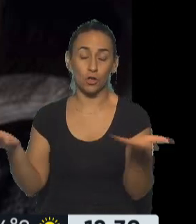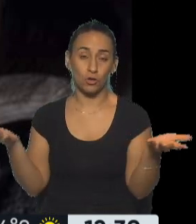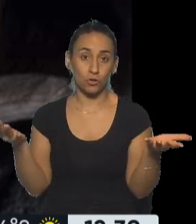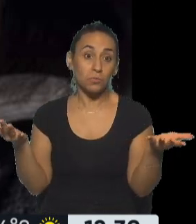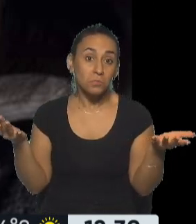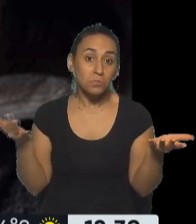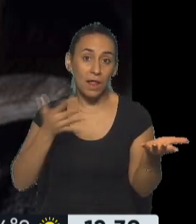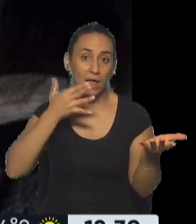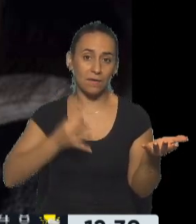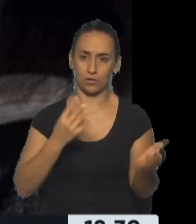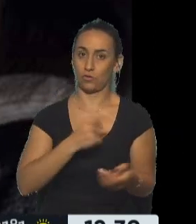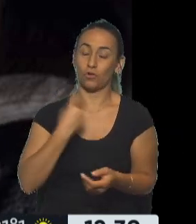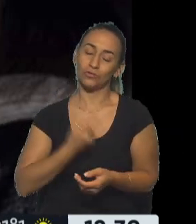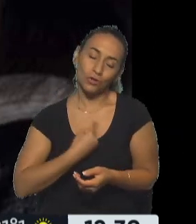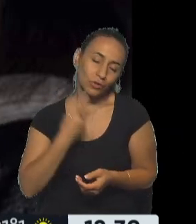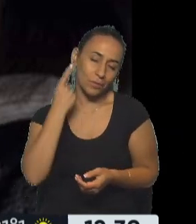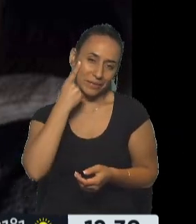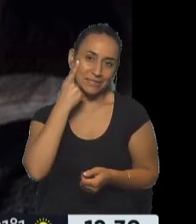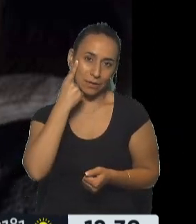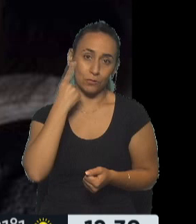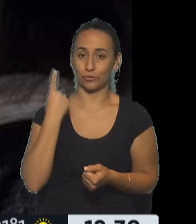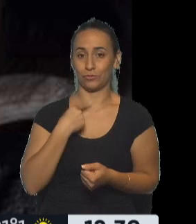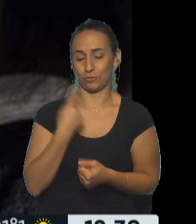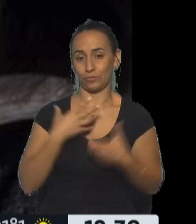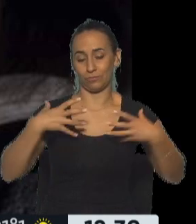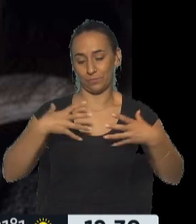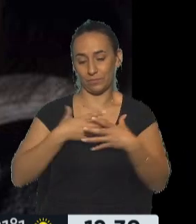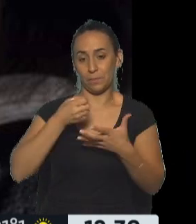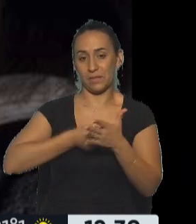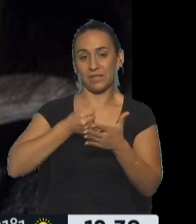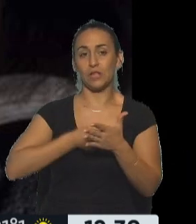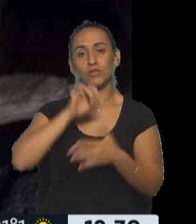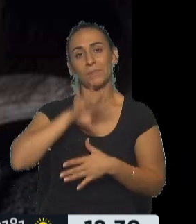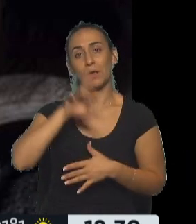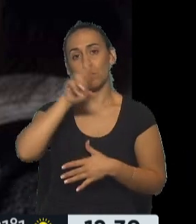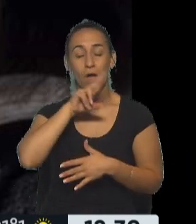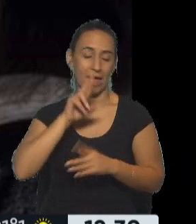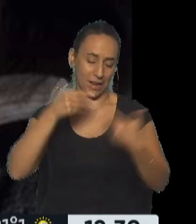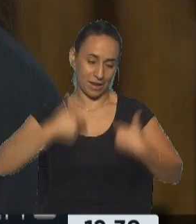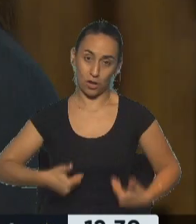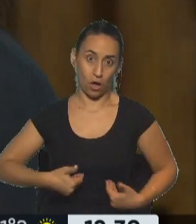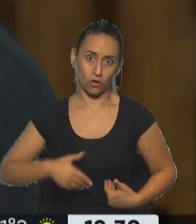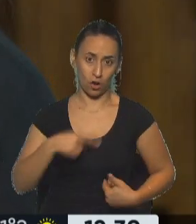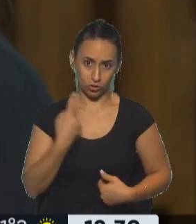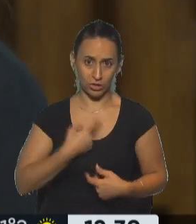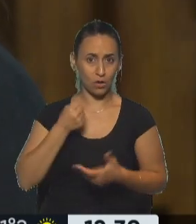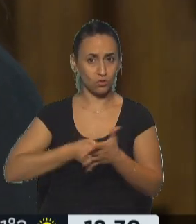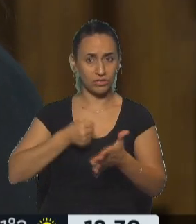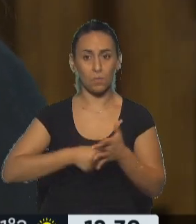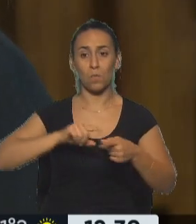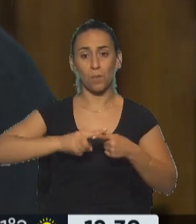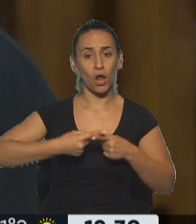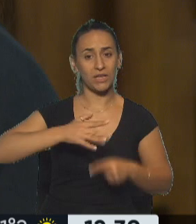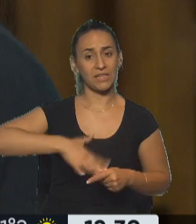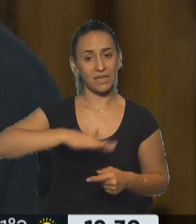nosotros también pensamos que como militantes O sea no somos solamente mujeres somos un sujeto político que está trabajando en el territorio